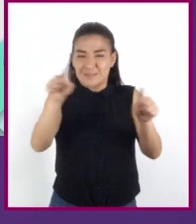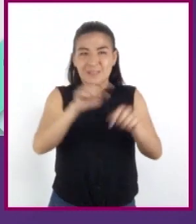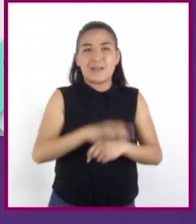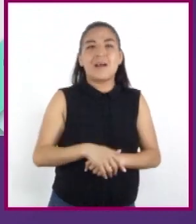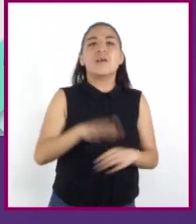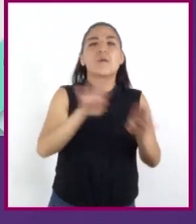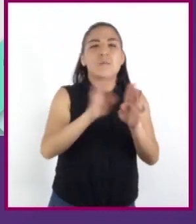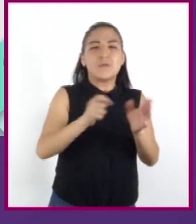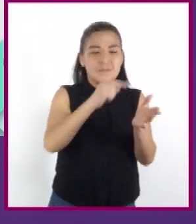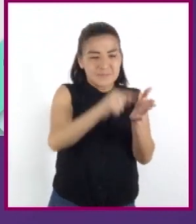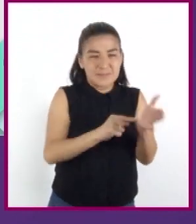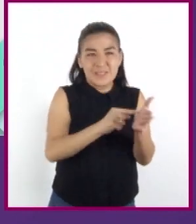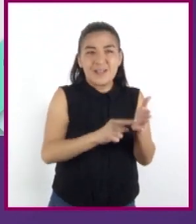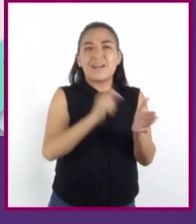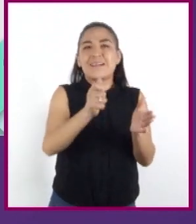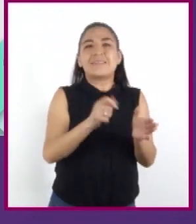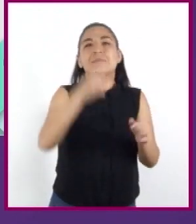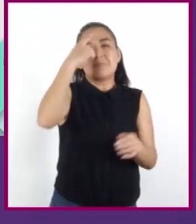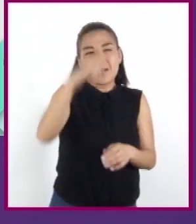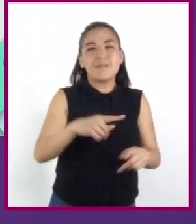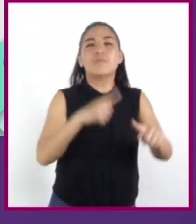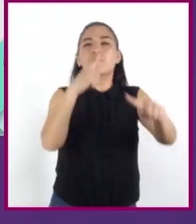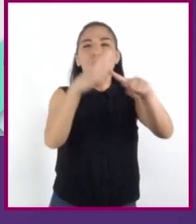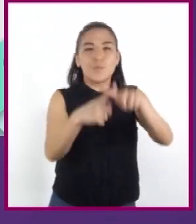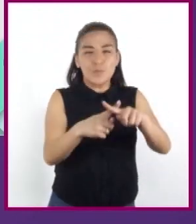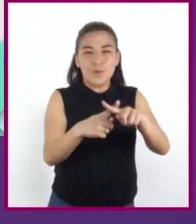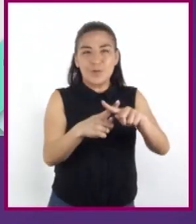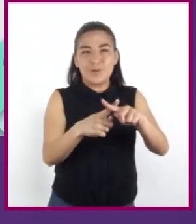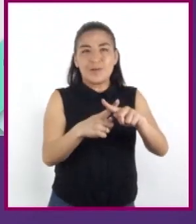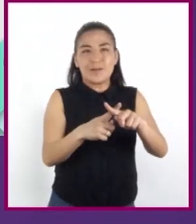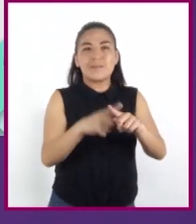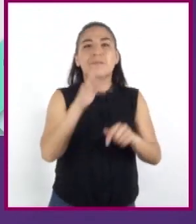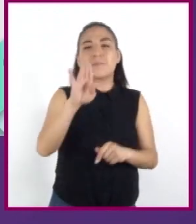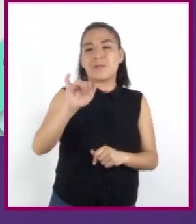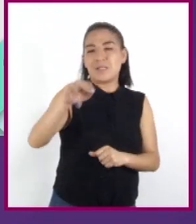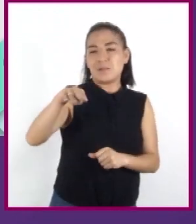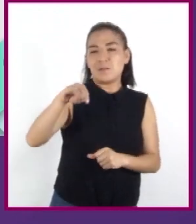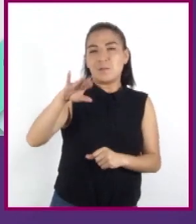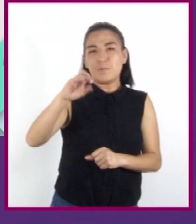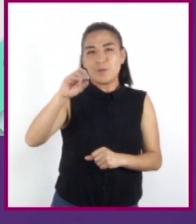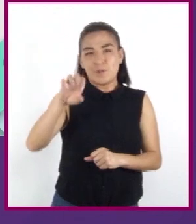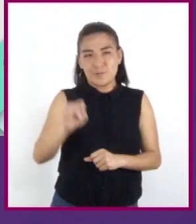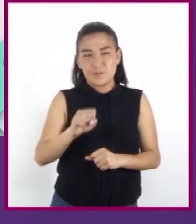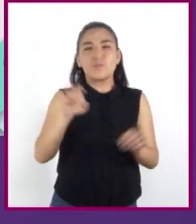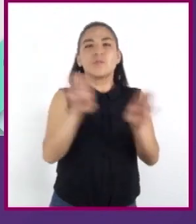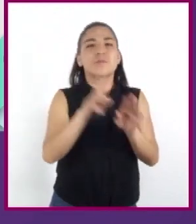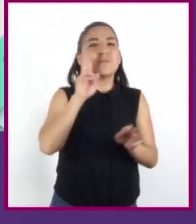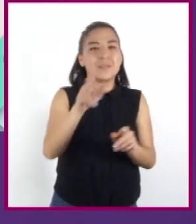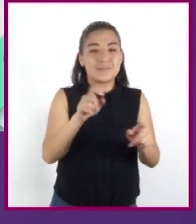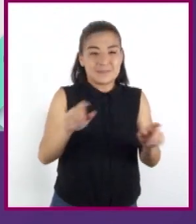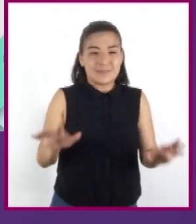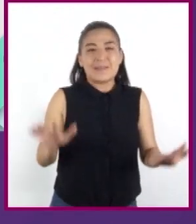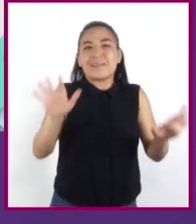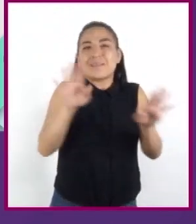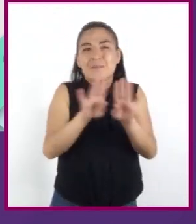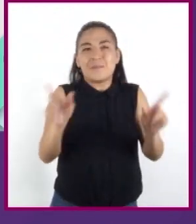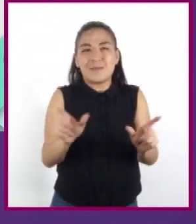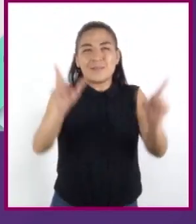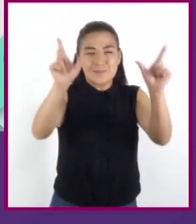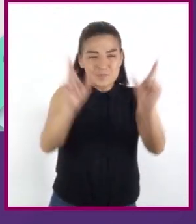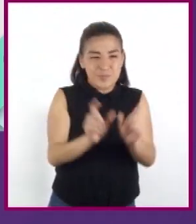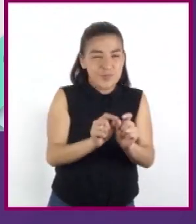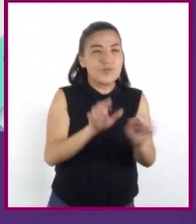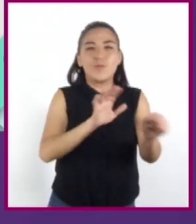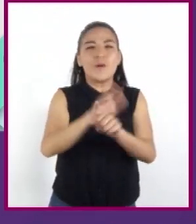queda representada, que es la multiplicación de binomios conjugados. Recuperando datos, el rectángulo